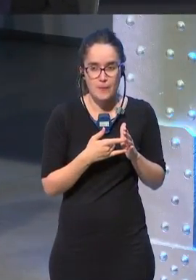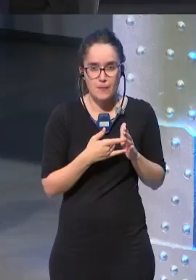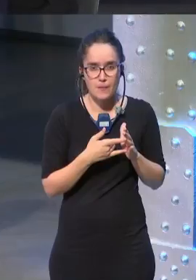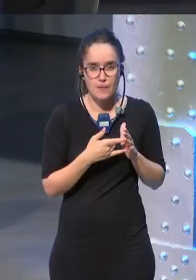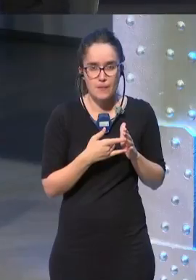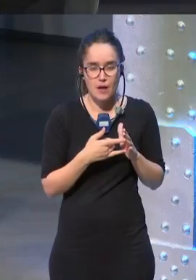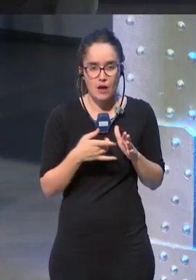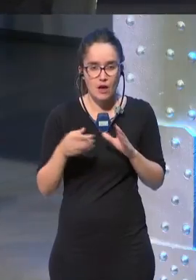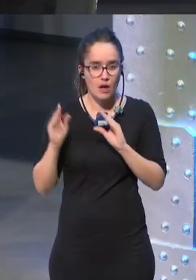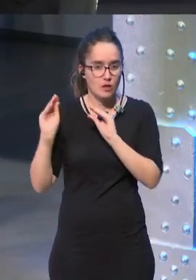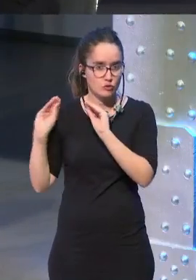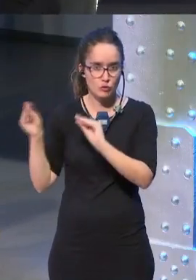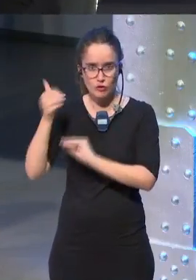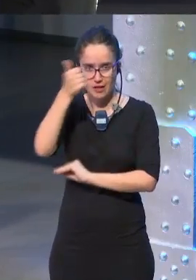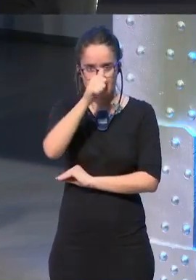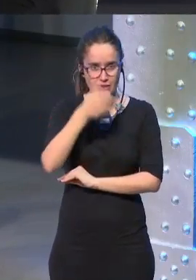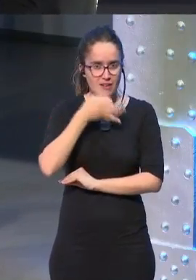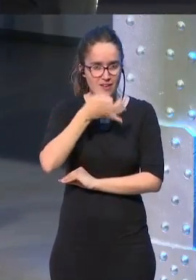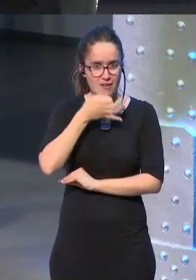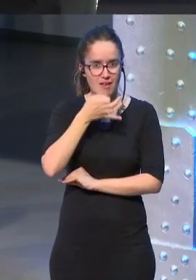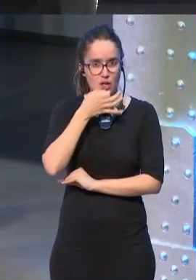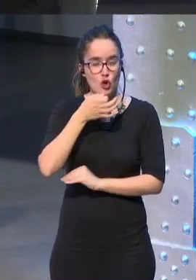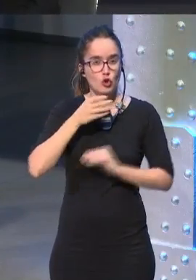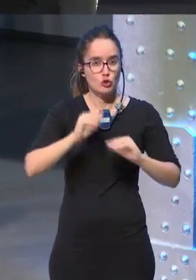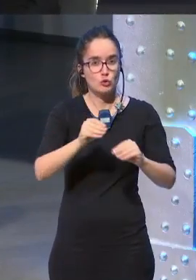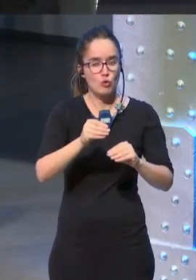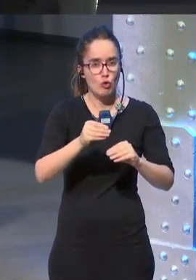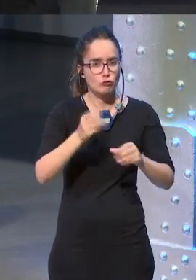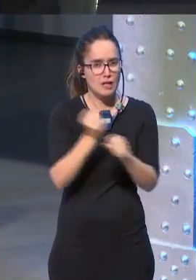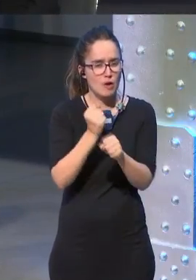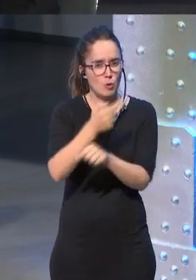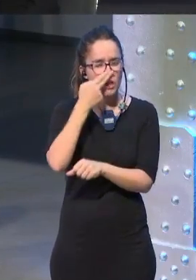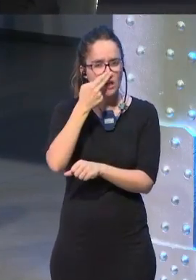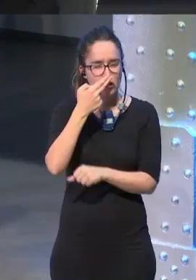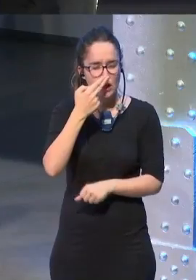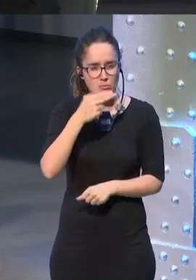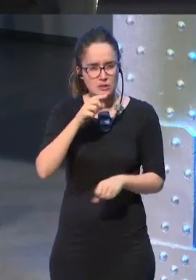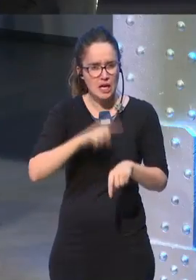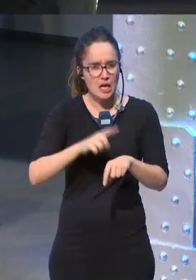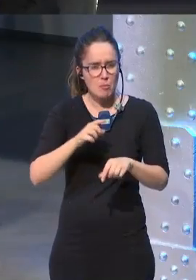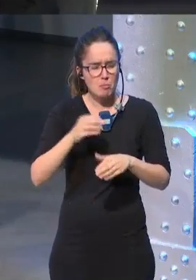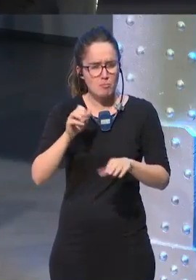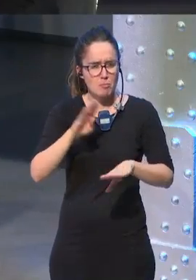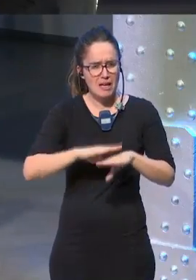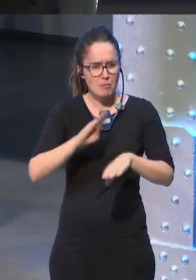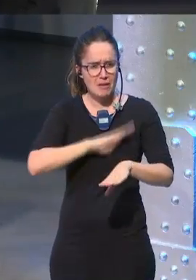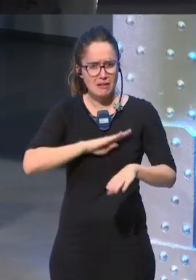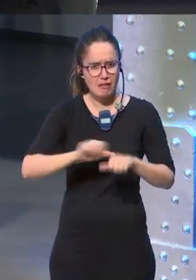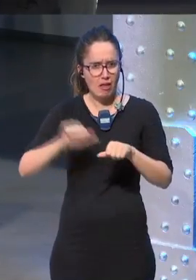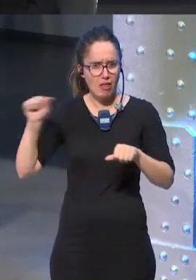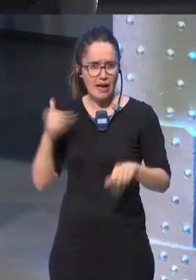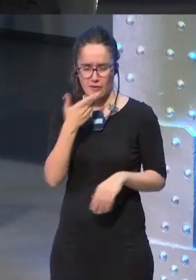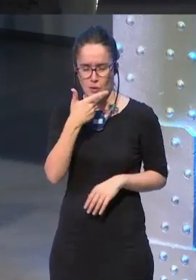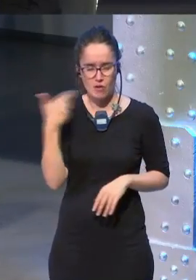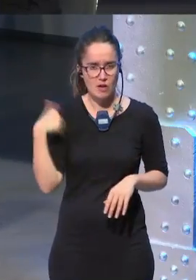de Matthias Kohler. Su obra es muy interesante, llevo ya bastante tiempo interesándome por ella.